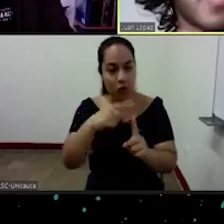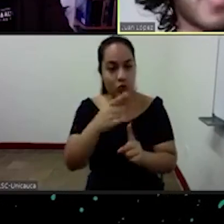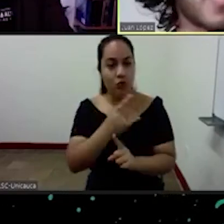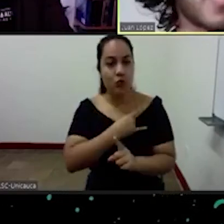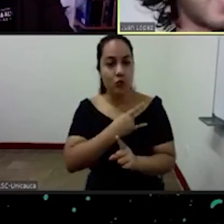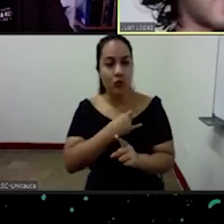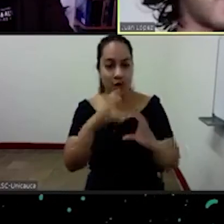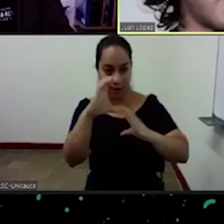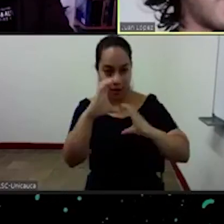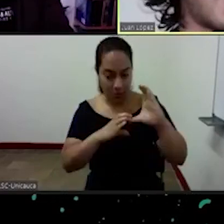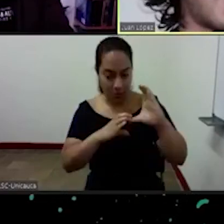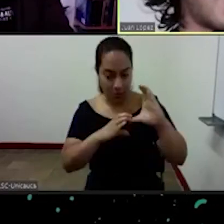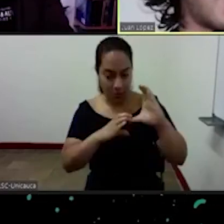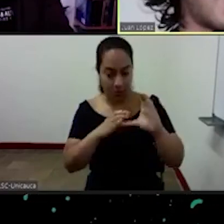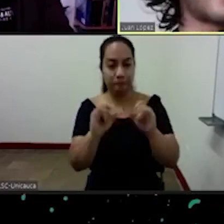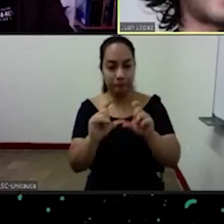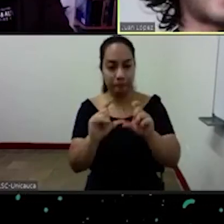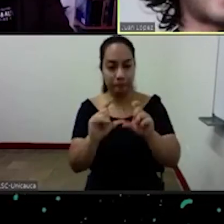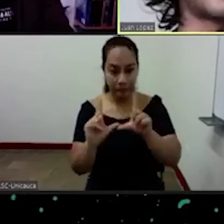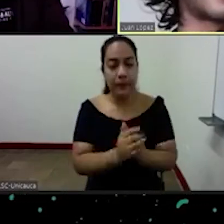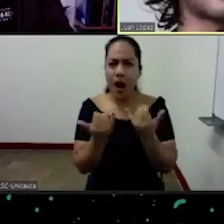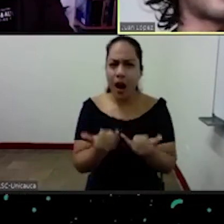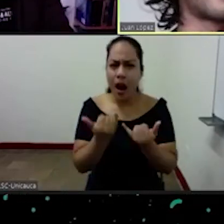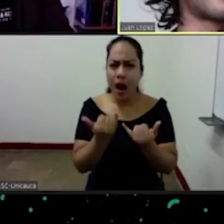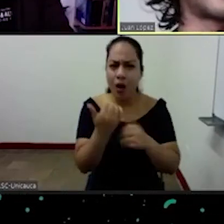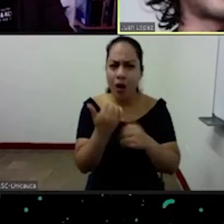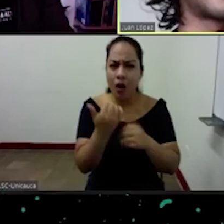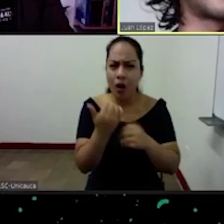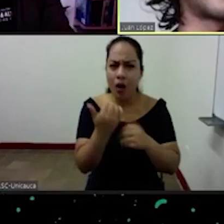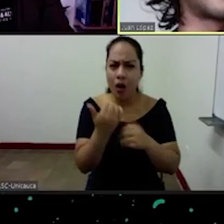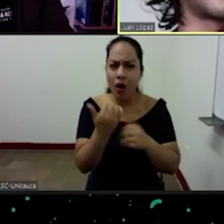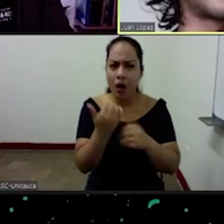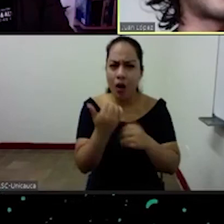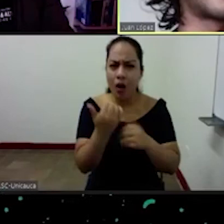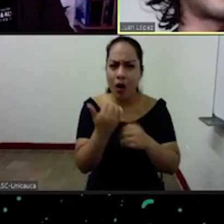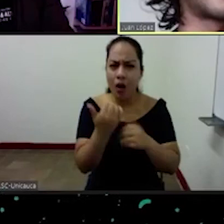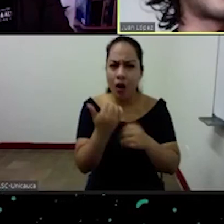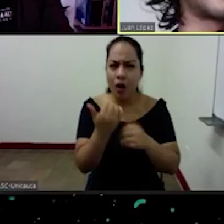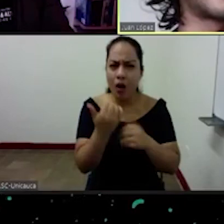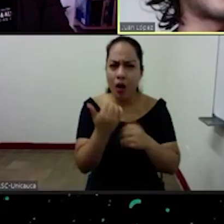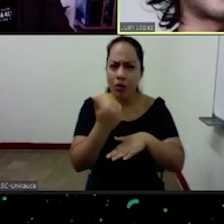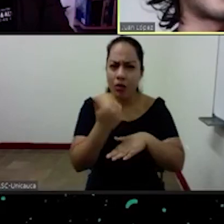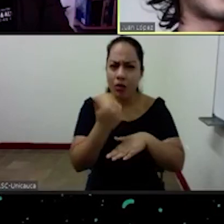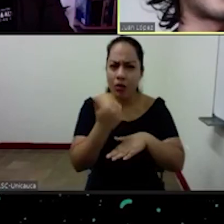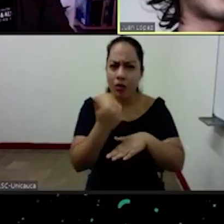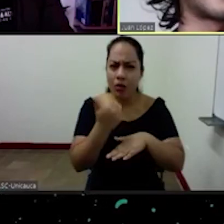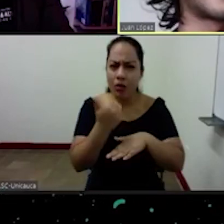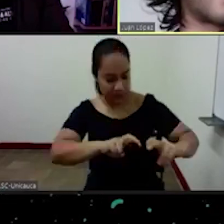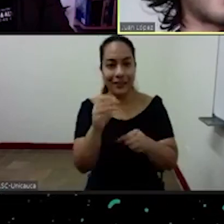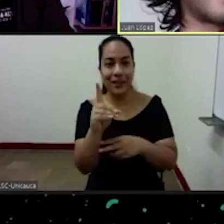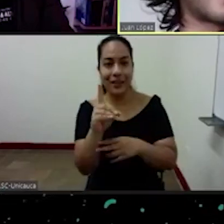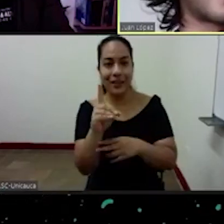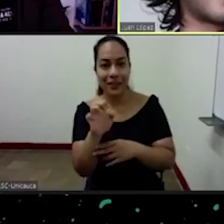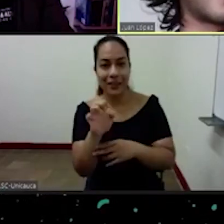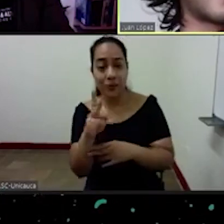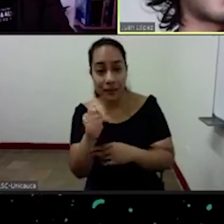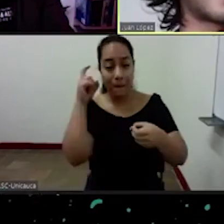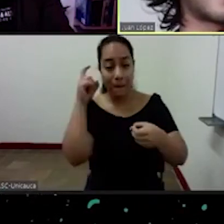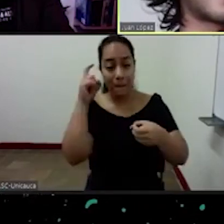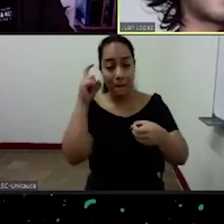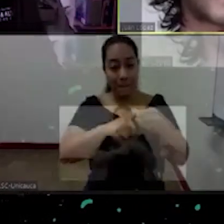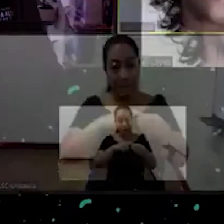Cauca. Actualmente es director del Grupo de Investigación Artes 2000, profesor adscrito al Departamento de